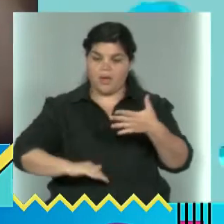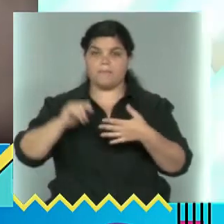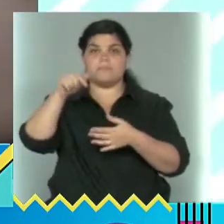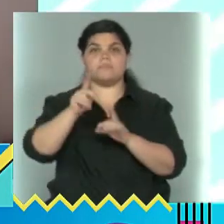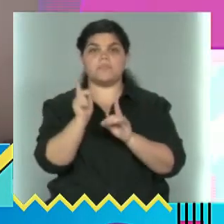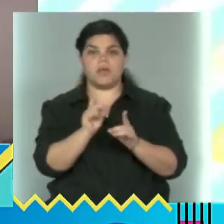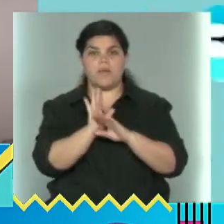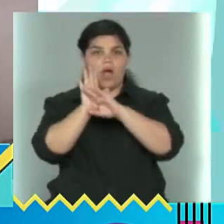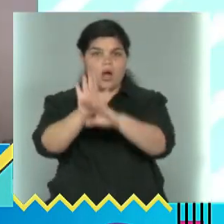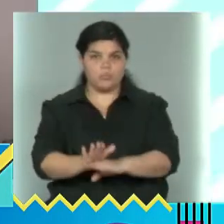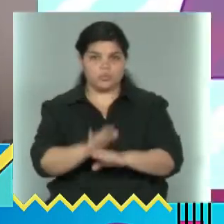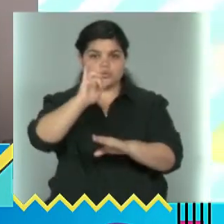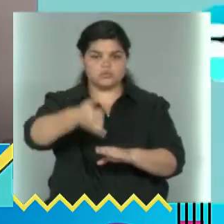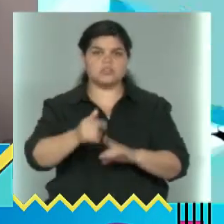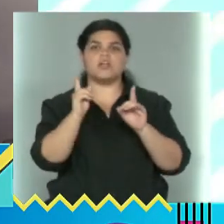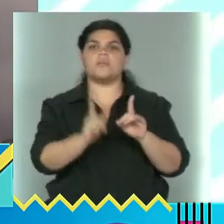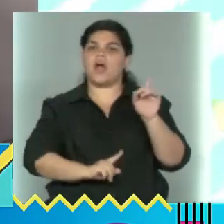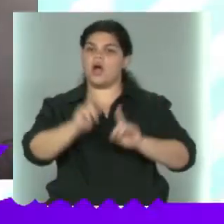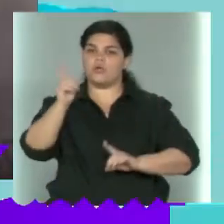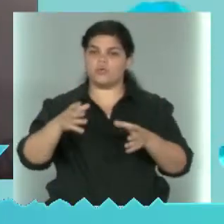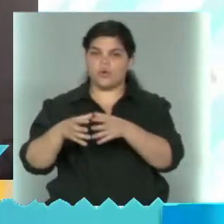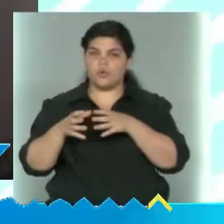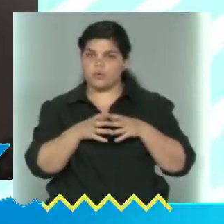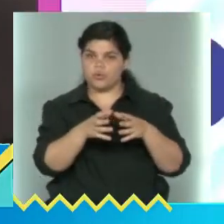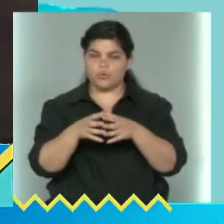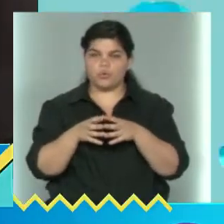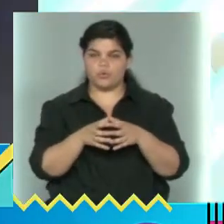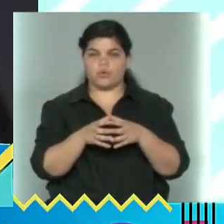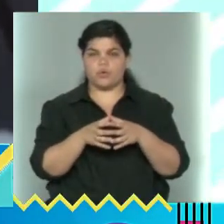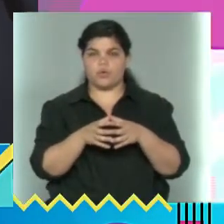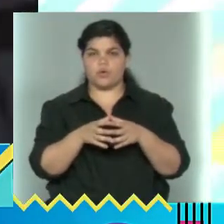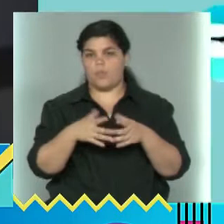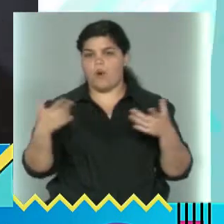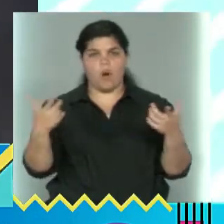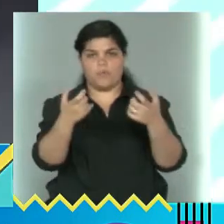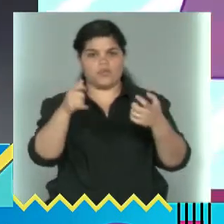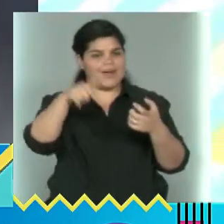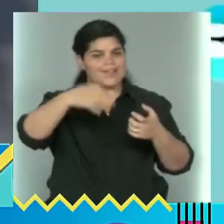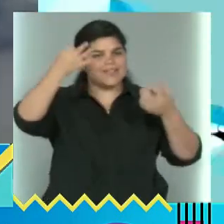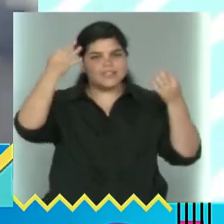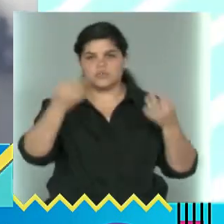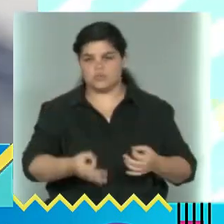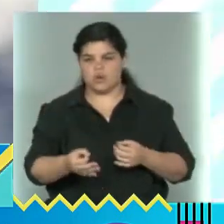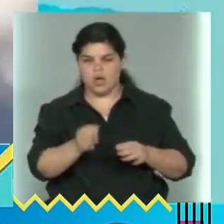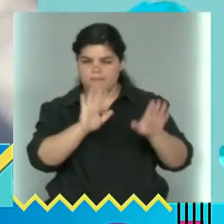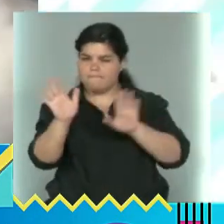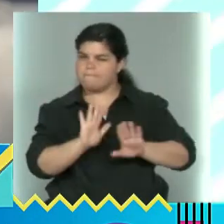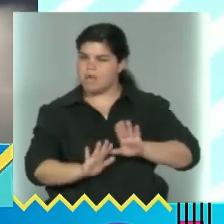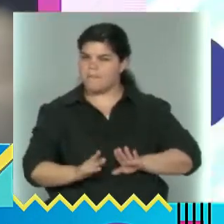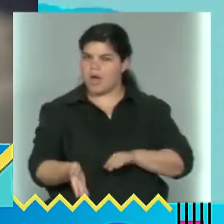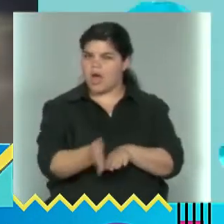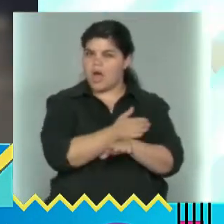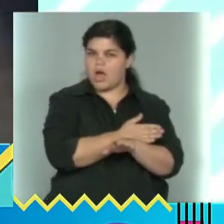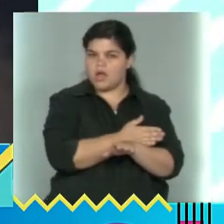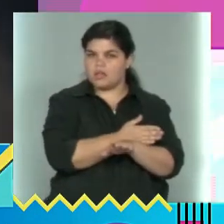independientemente de ciertos grupos opositores, acá indudablemente que hay una conspiración externa muy bien orquestada, como pasó en